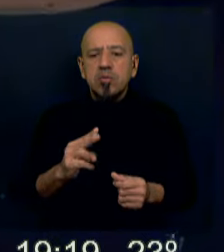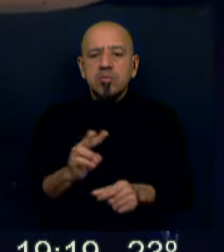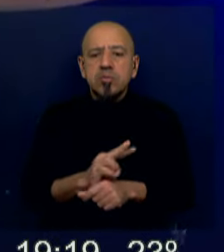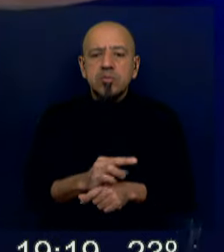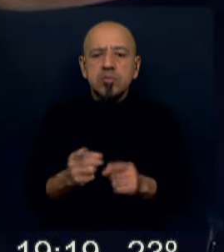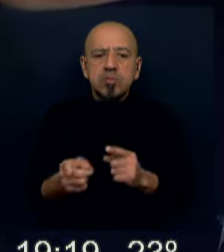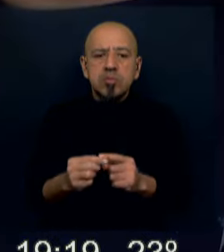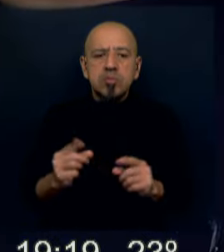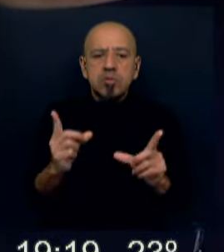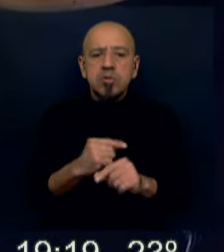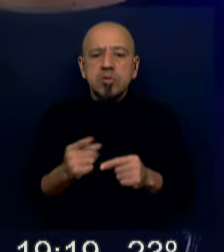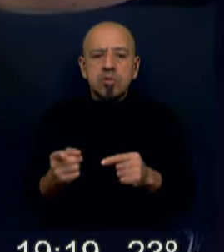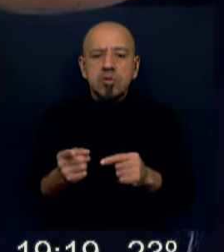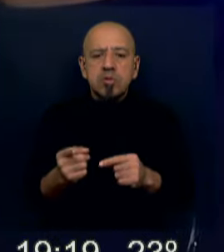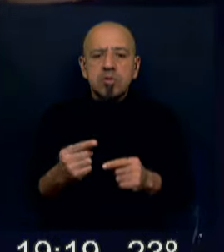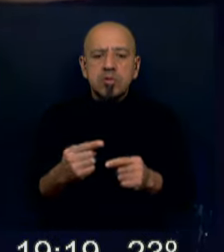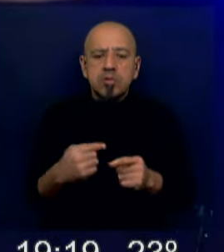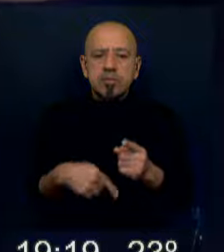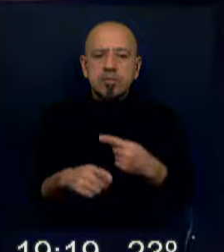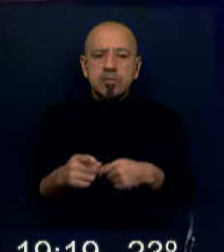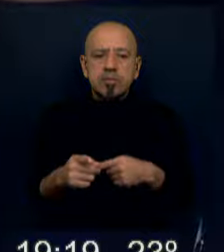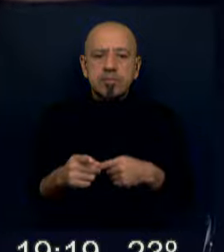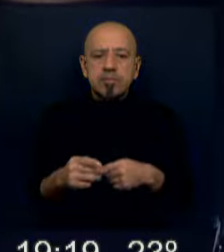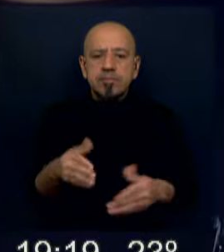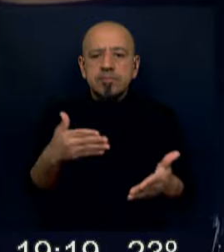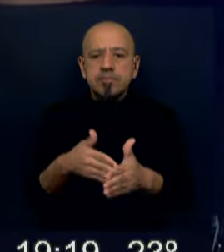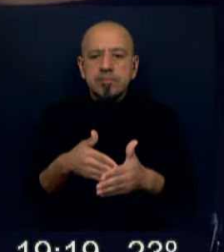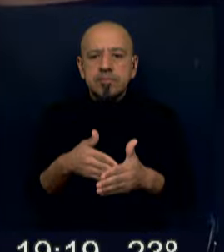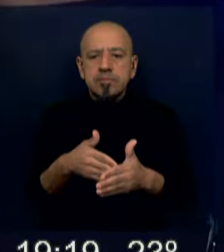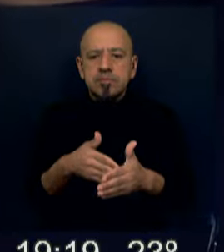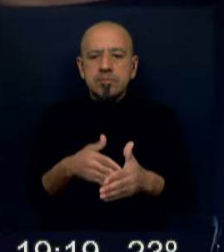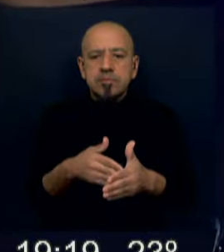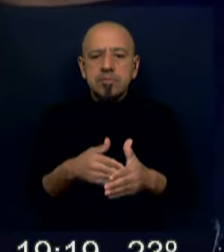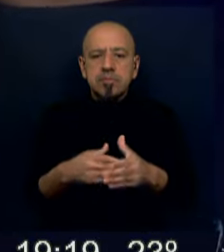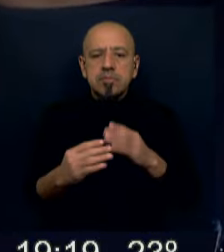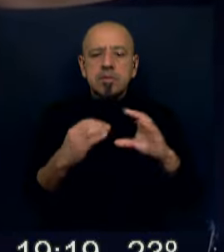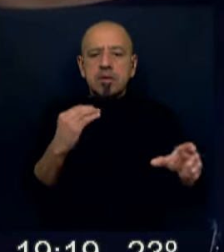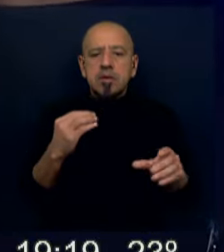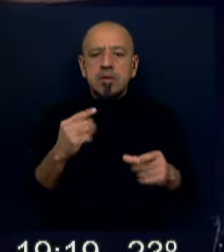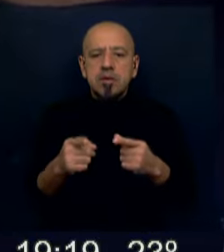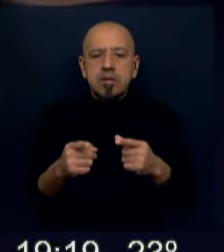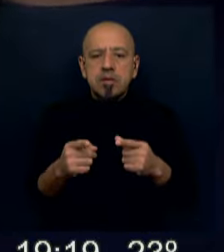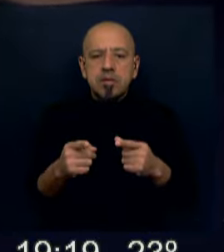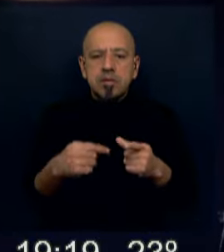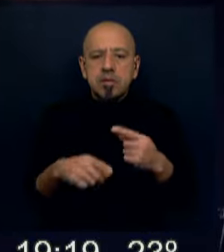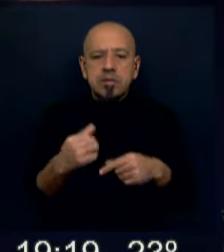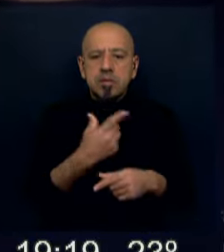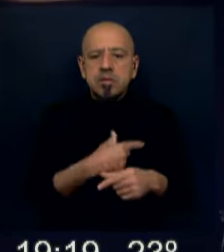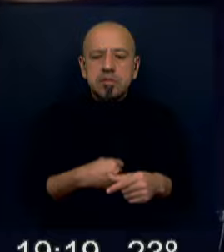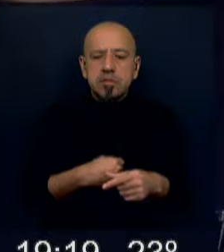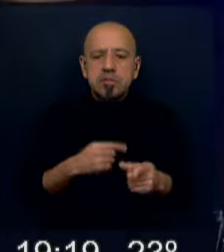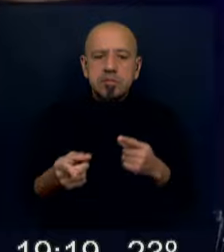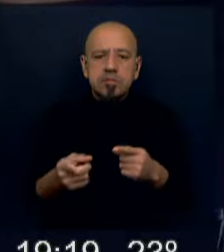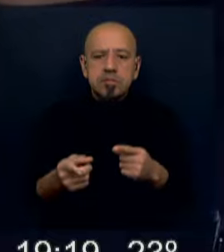una vez finalizado el encuentro, cuando procedemos a bloquear la salida del parcial de Peñarol para evacuar la delegación de Nacional,